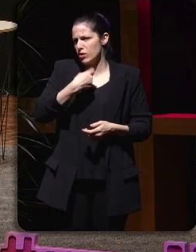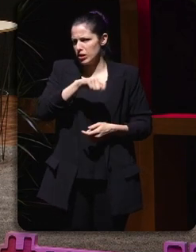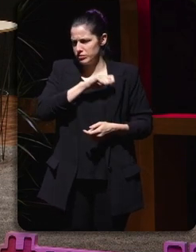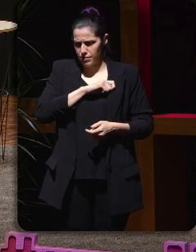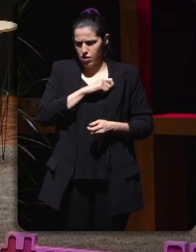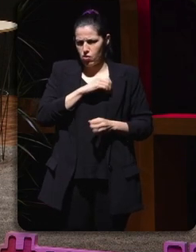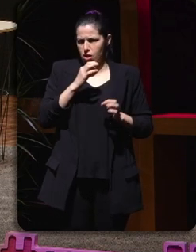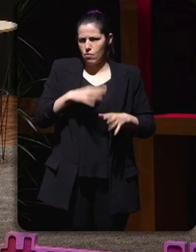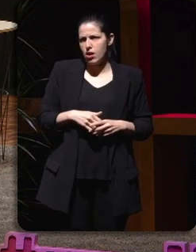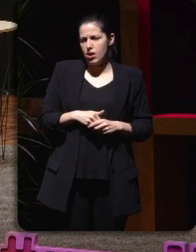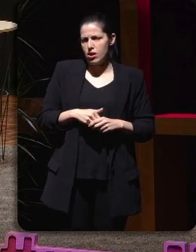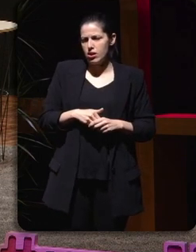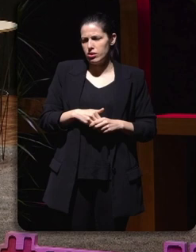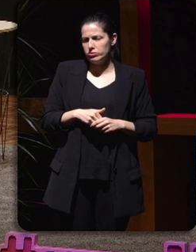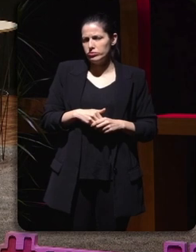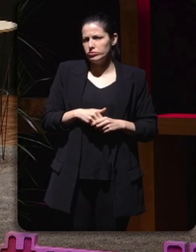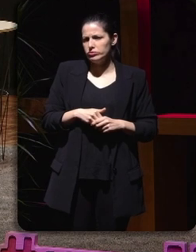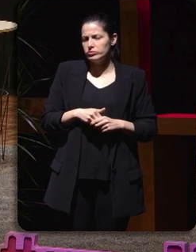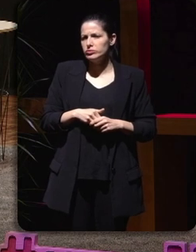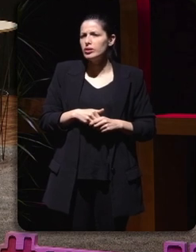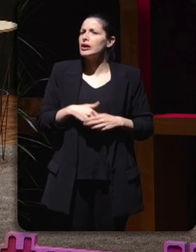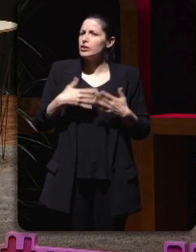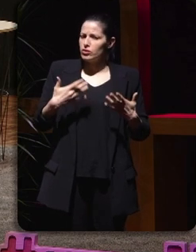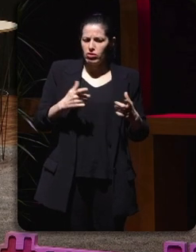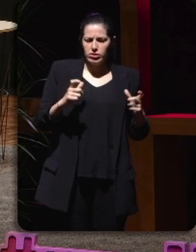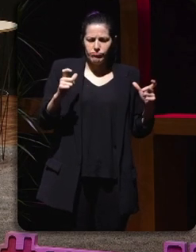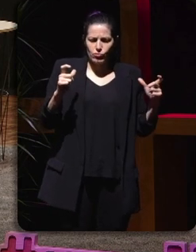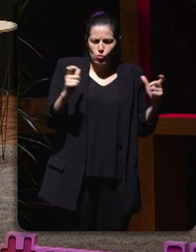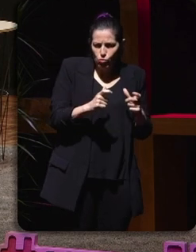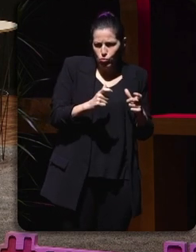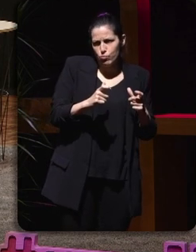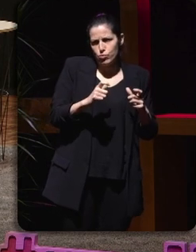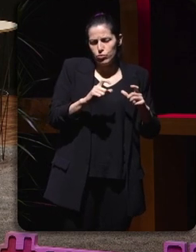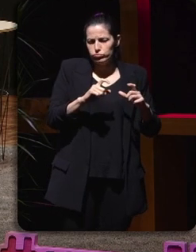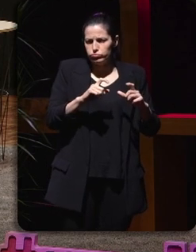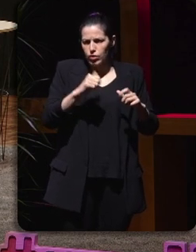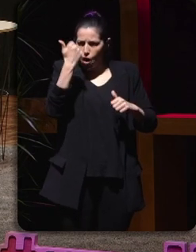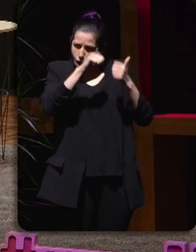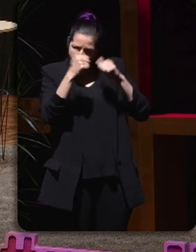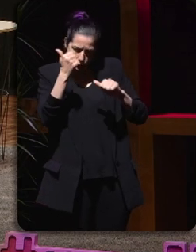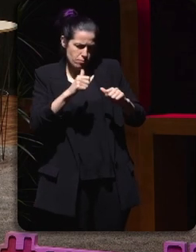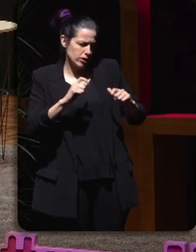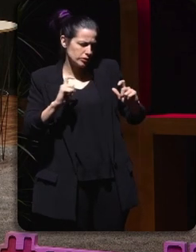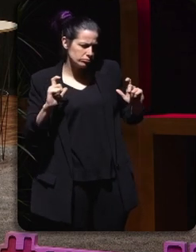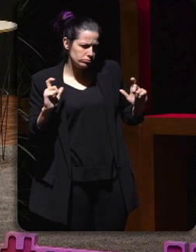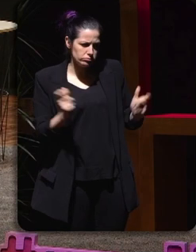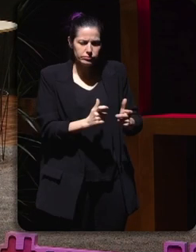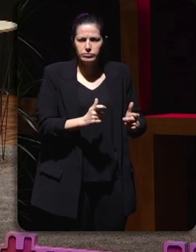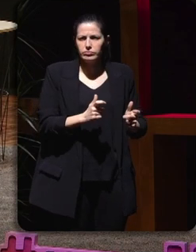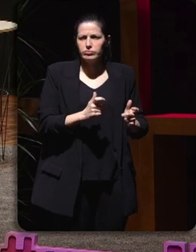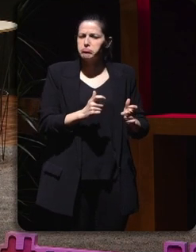en las lenguas romances eso ha sido así donde se han reunido un grupo de señores y han decidido que esa era la manera porque